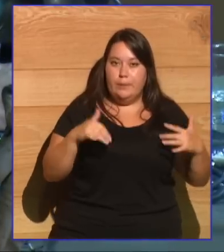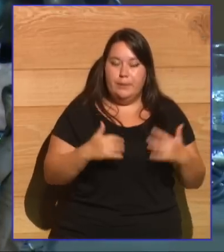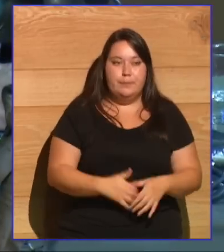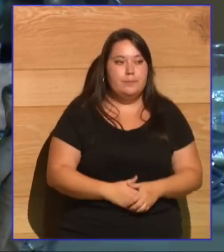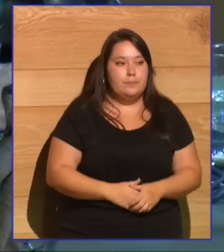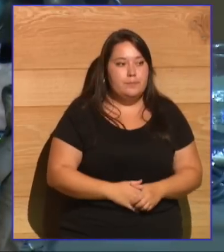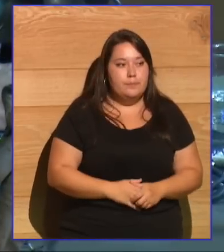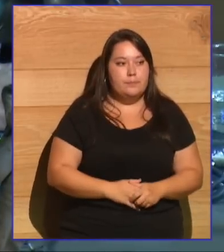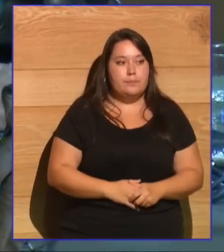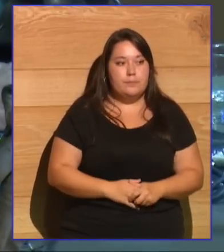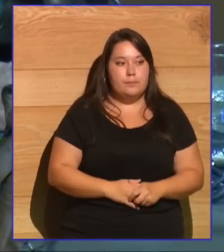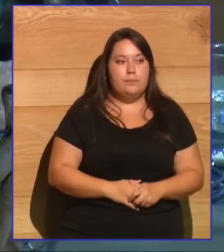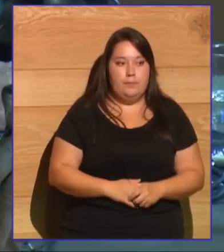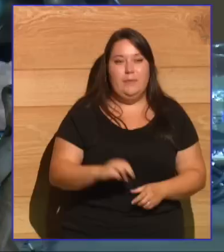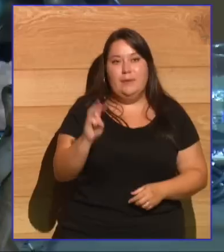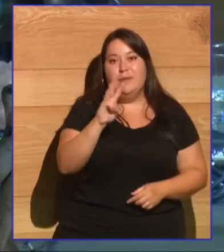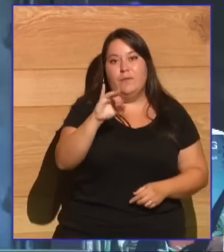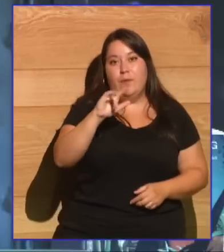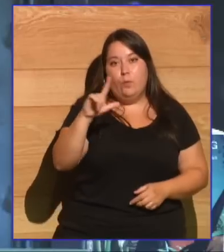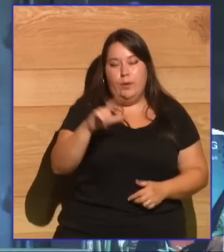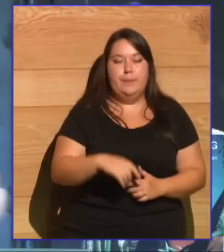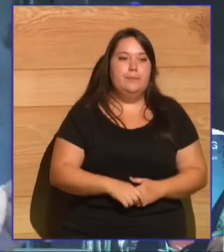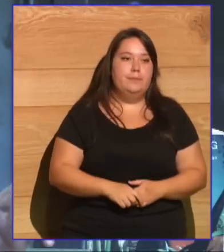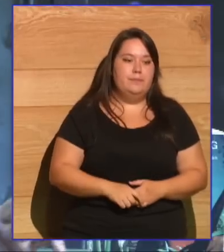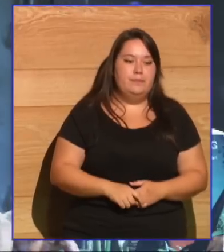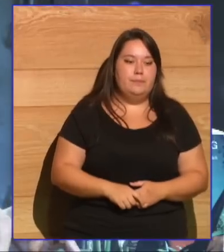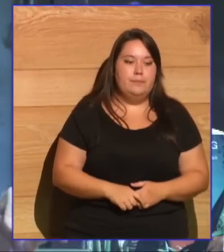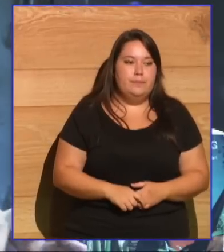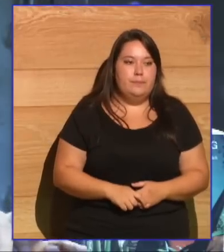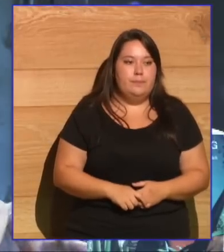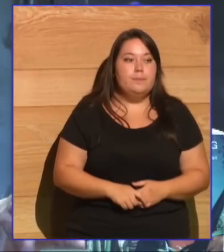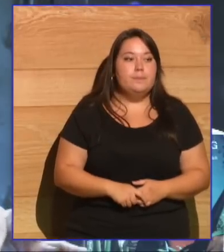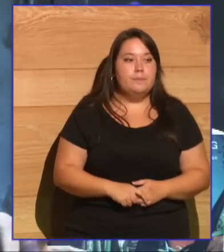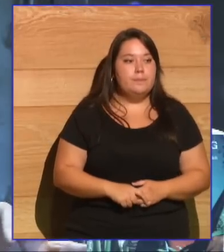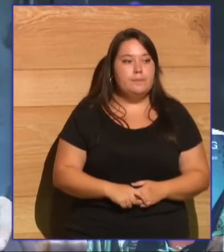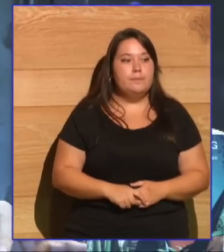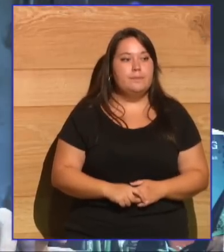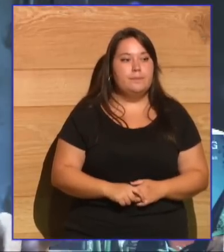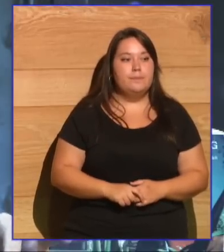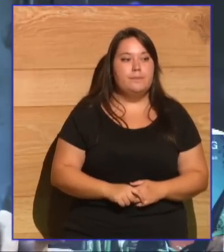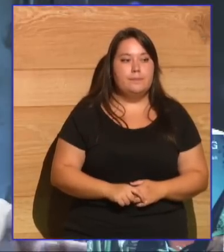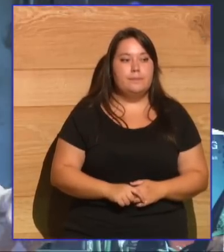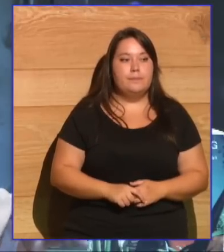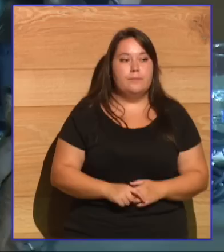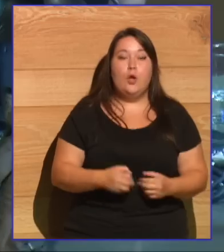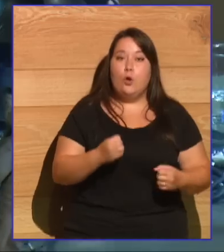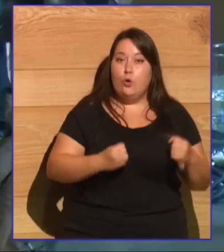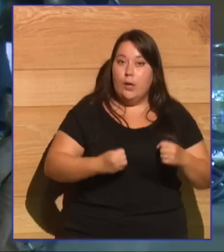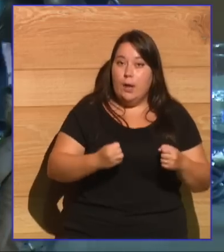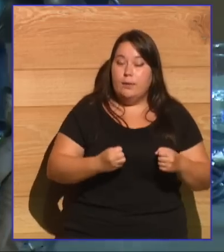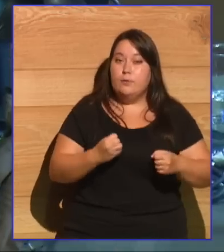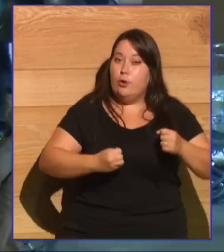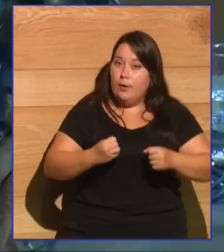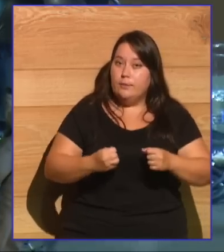william insisto que will decide correr al correr al sur del